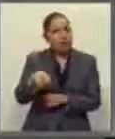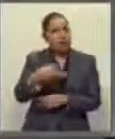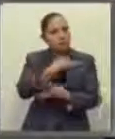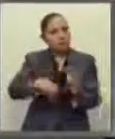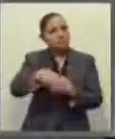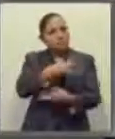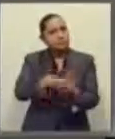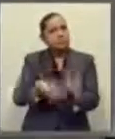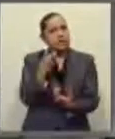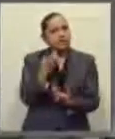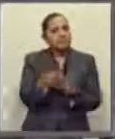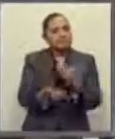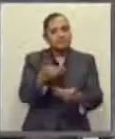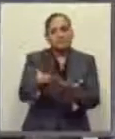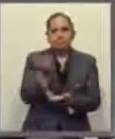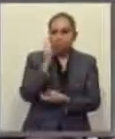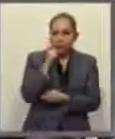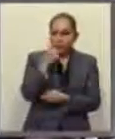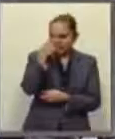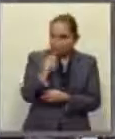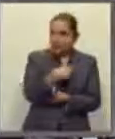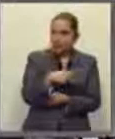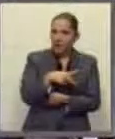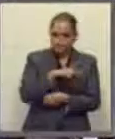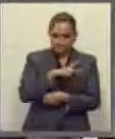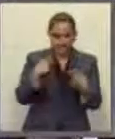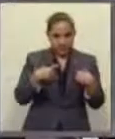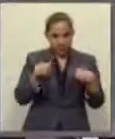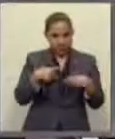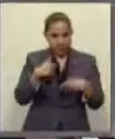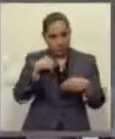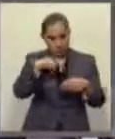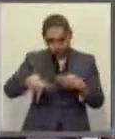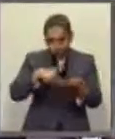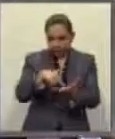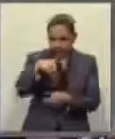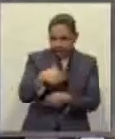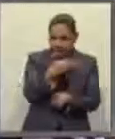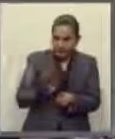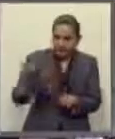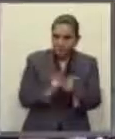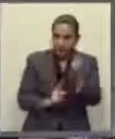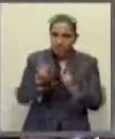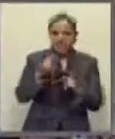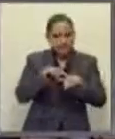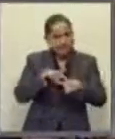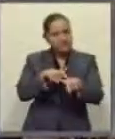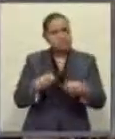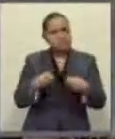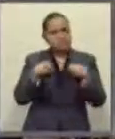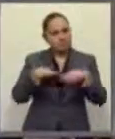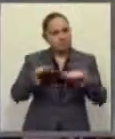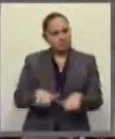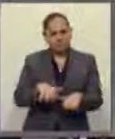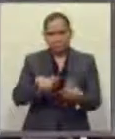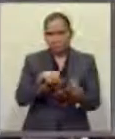y retengan a la población rural en sus lugares de origen. También está comprobado, a esta